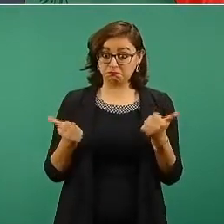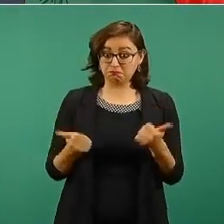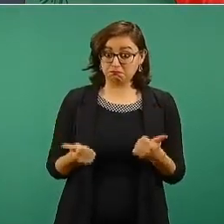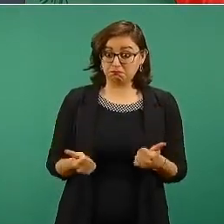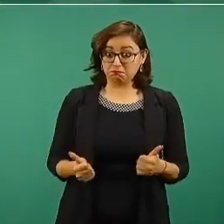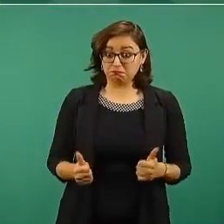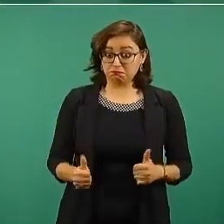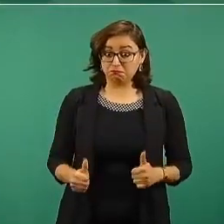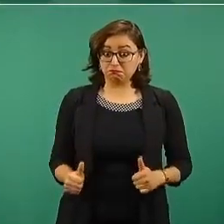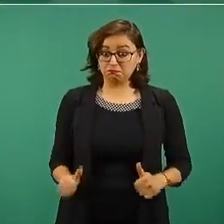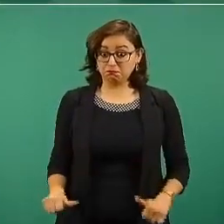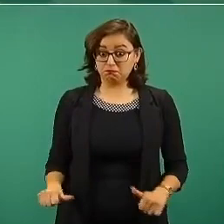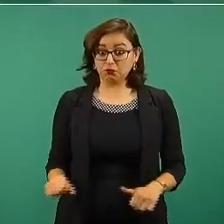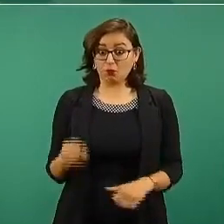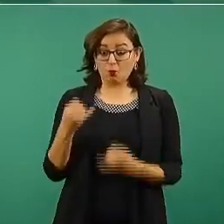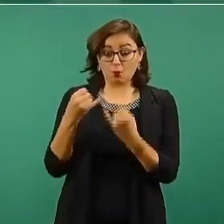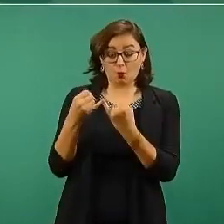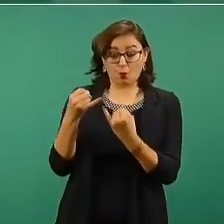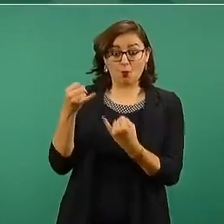esbelta,